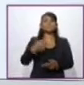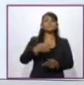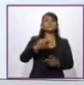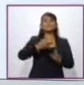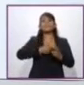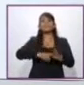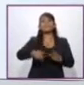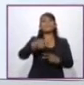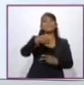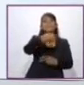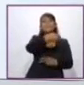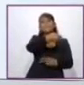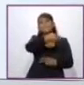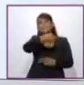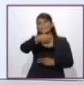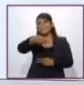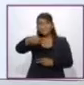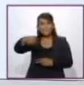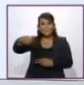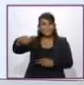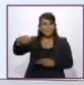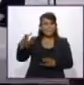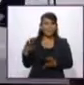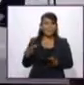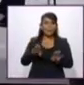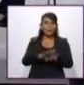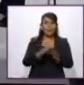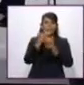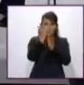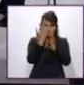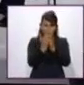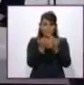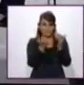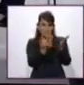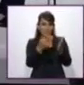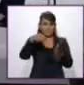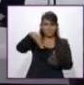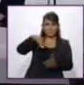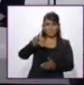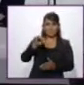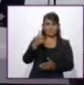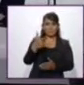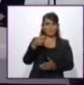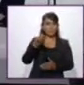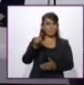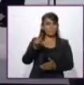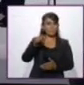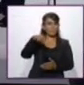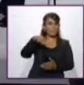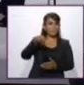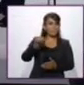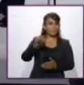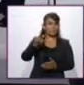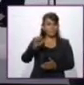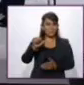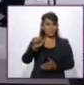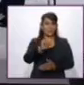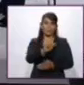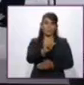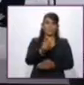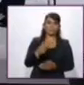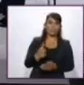seguimos en el orden establecido en el guión, así que seguimos con Miguel Nava Alvarado, ¿es correcto? Ok, a